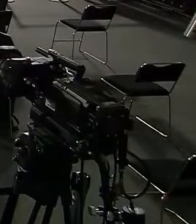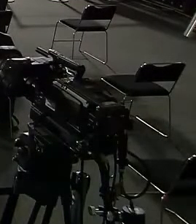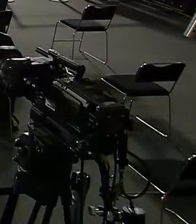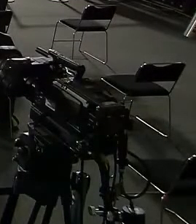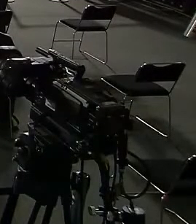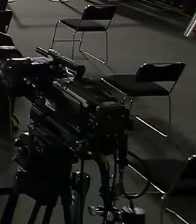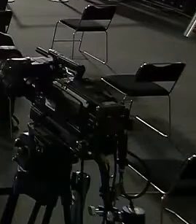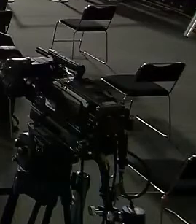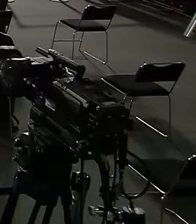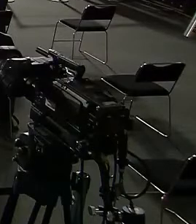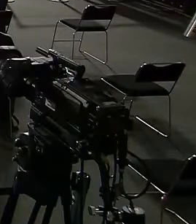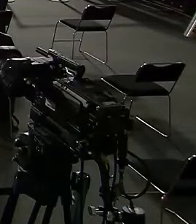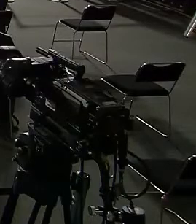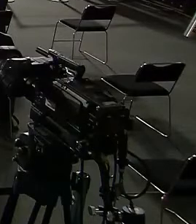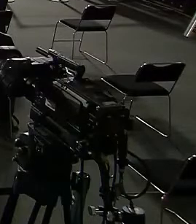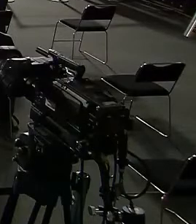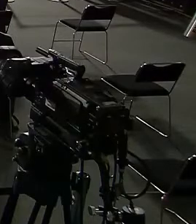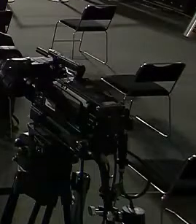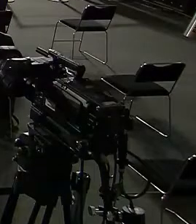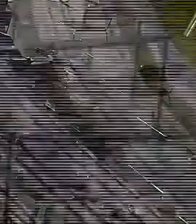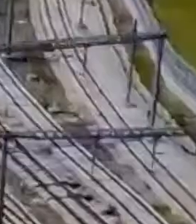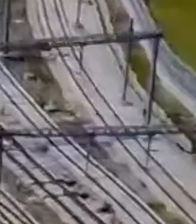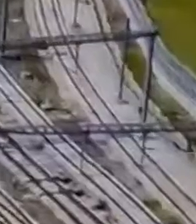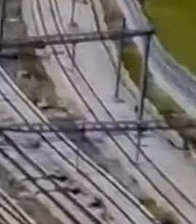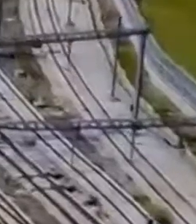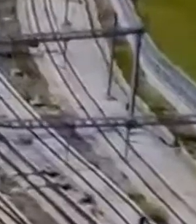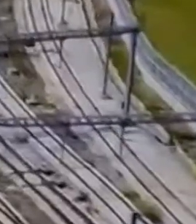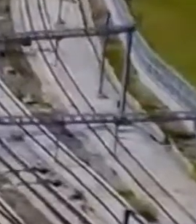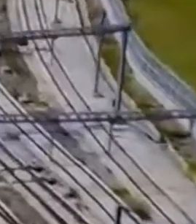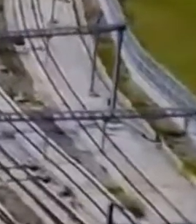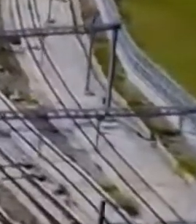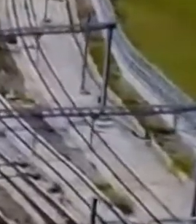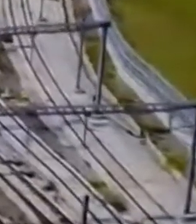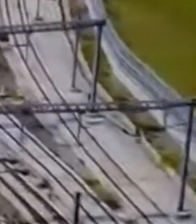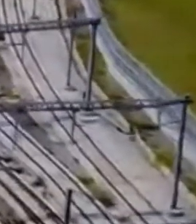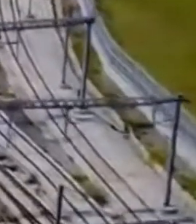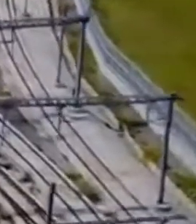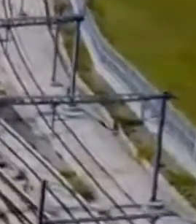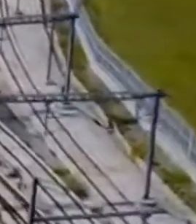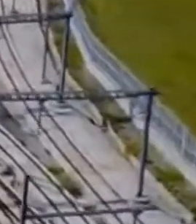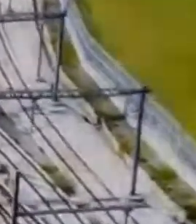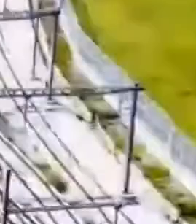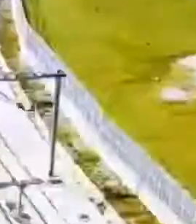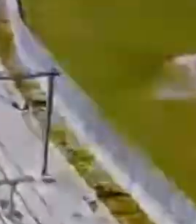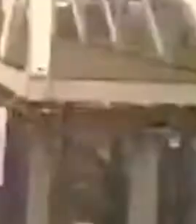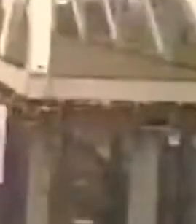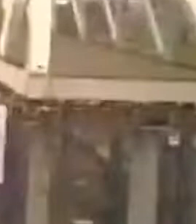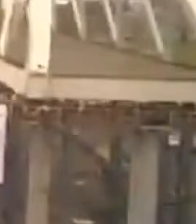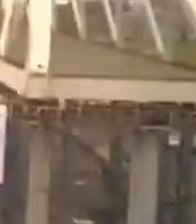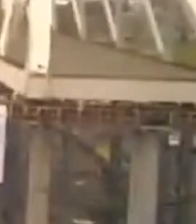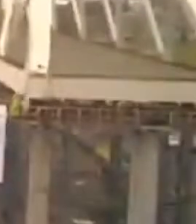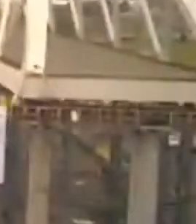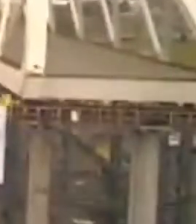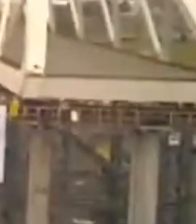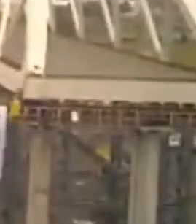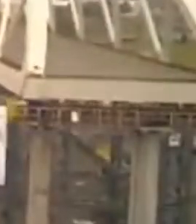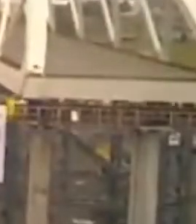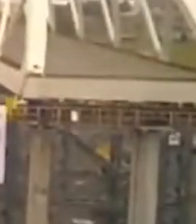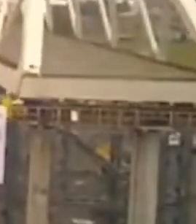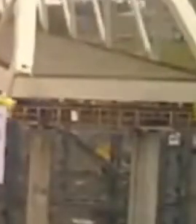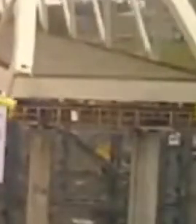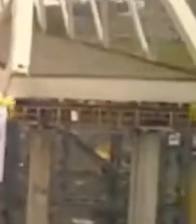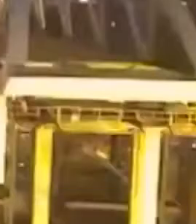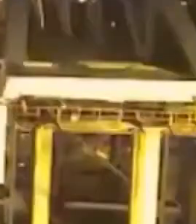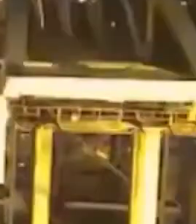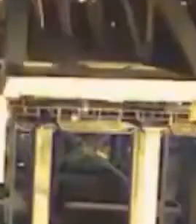Gobierno de México. Construcción del tren interurbano México-Toluca. Reporte semanal. Puente Arco. Para